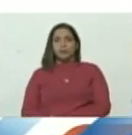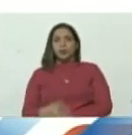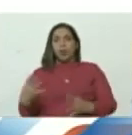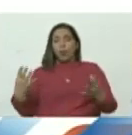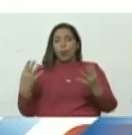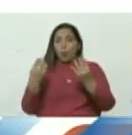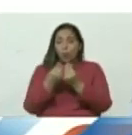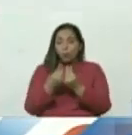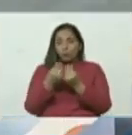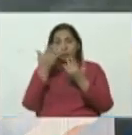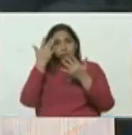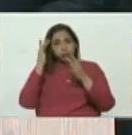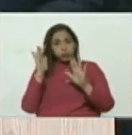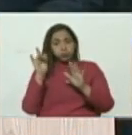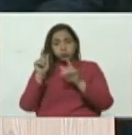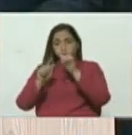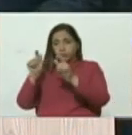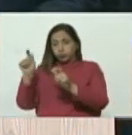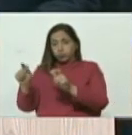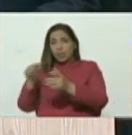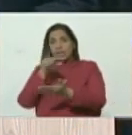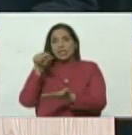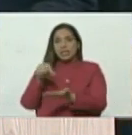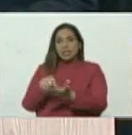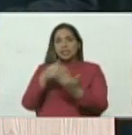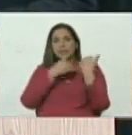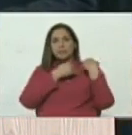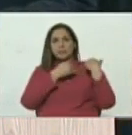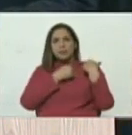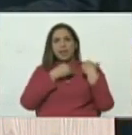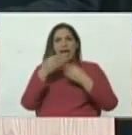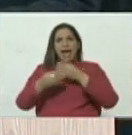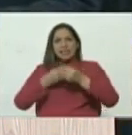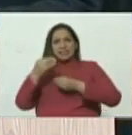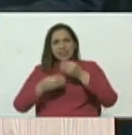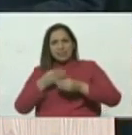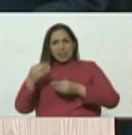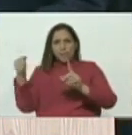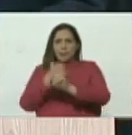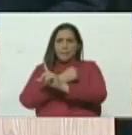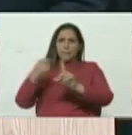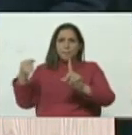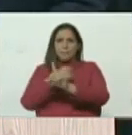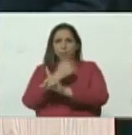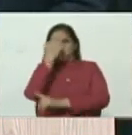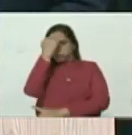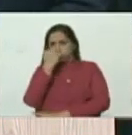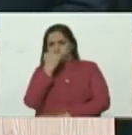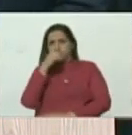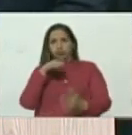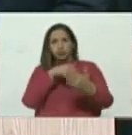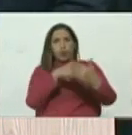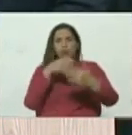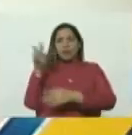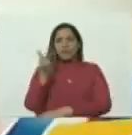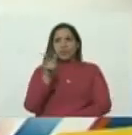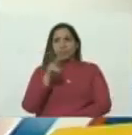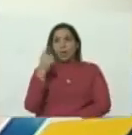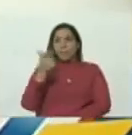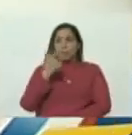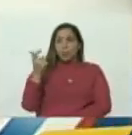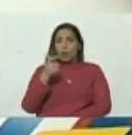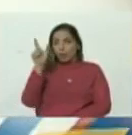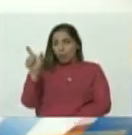los supuestos agentes israelíes sería responsable de perpetrar actos de terrorismo. Estamos buscando a alias